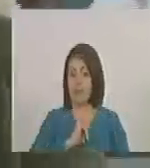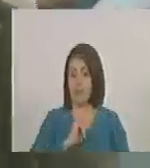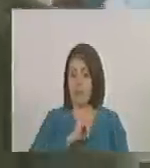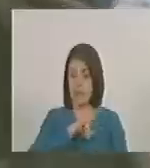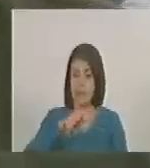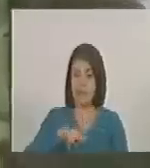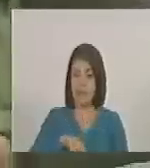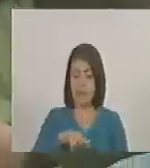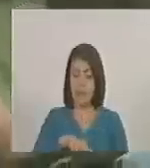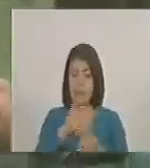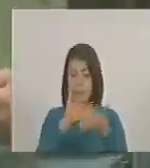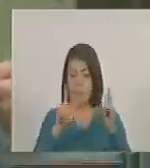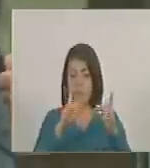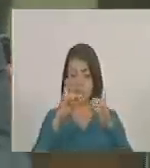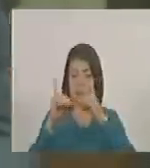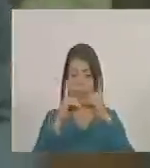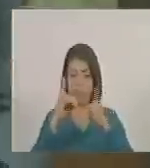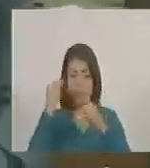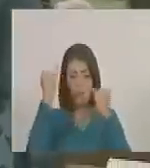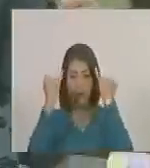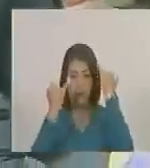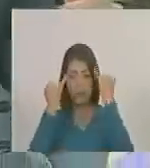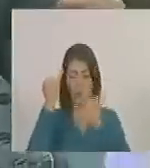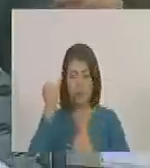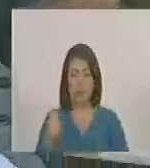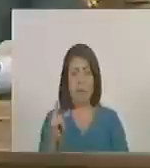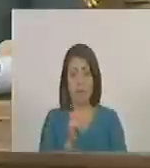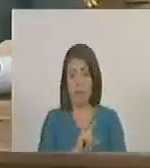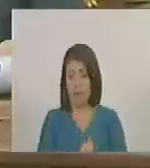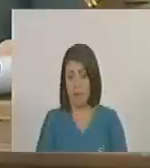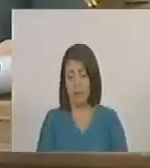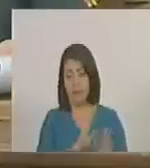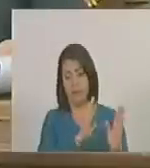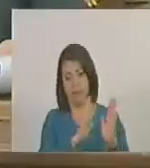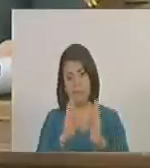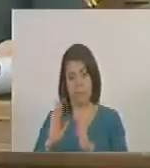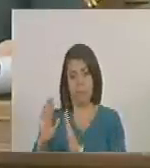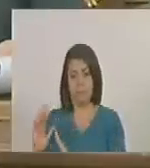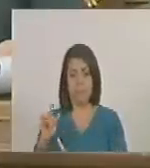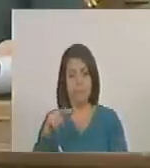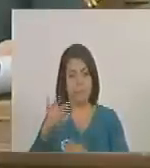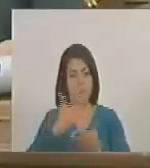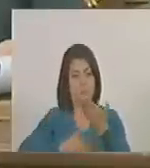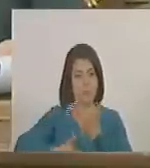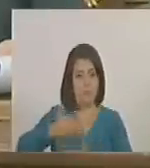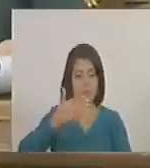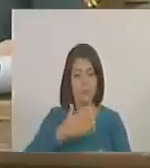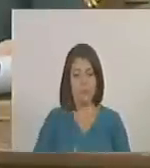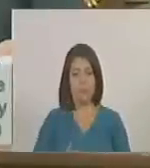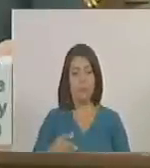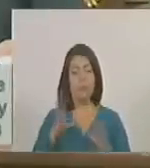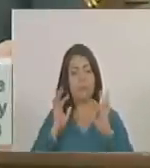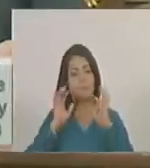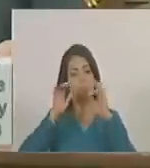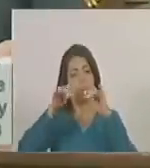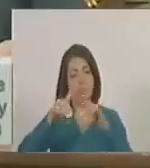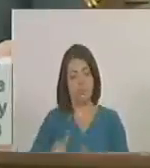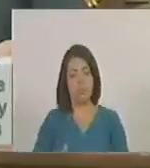nacional, libre debate de las ideas, celeridad, coordinación, cooperación,